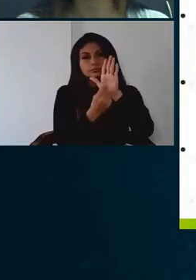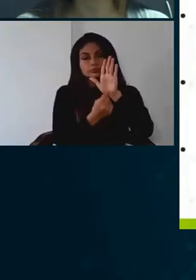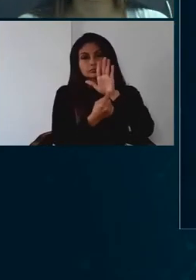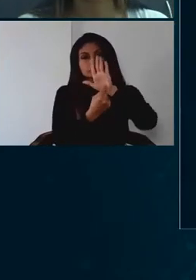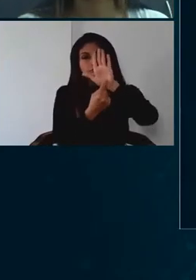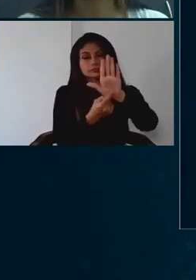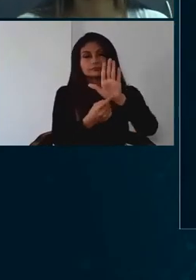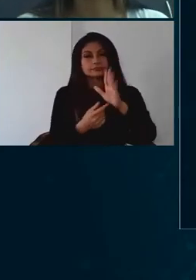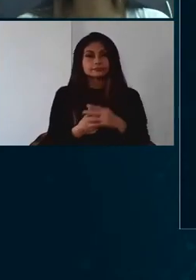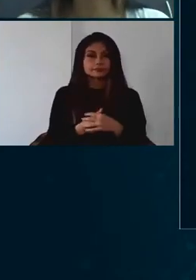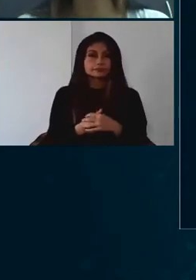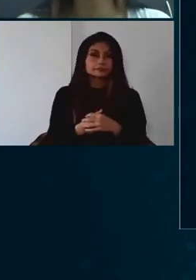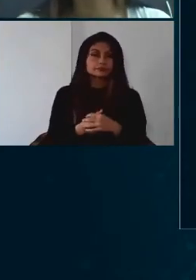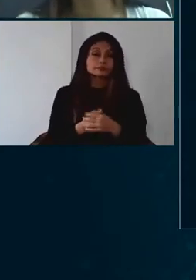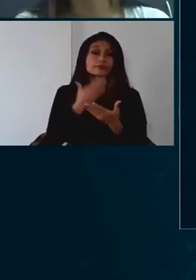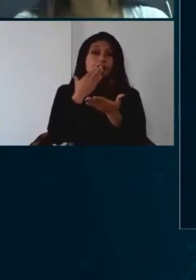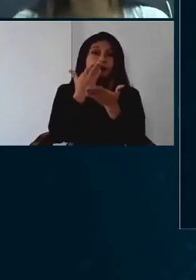representativas.